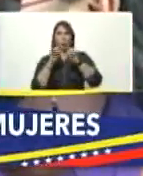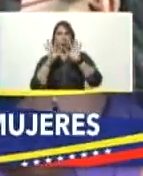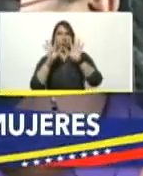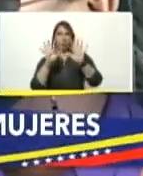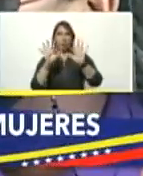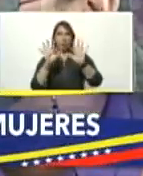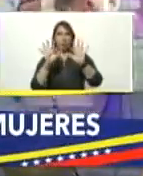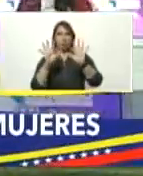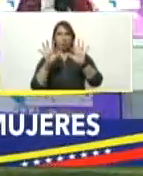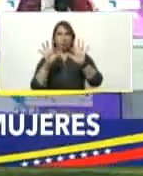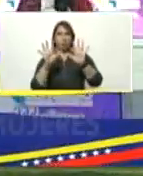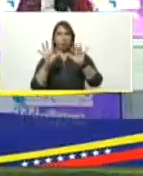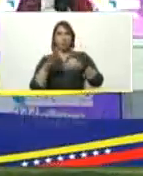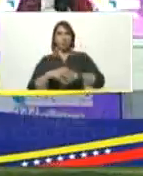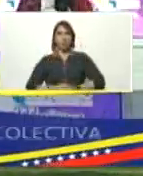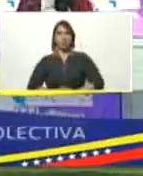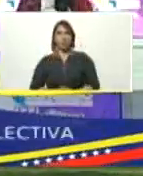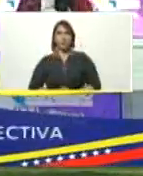1x10.